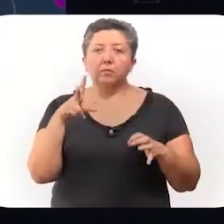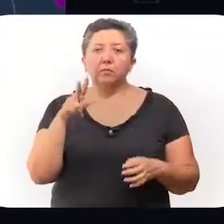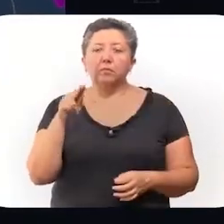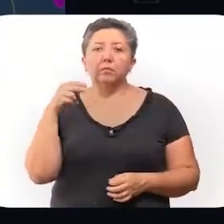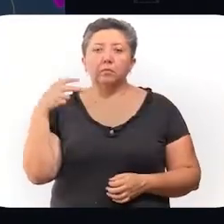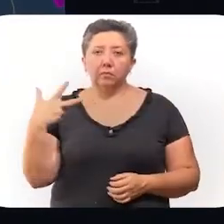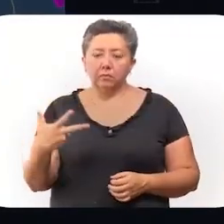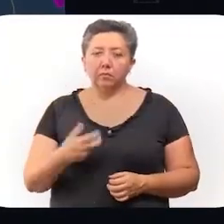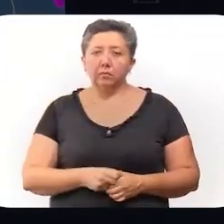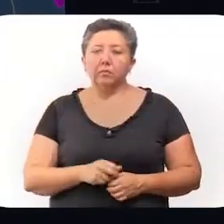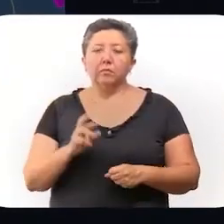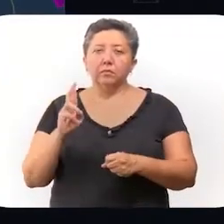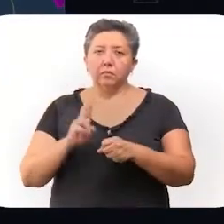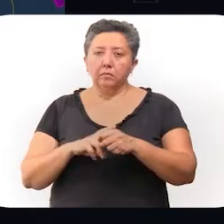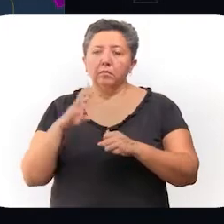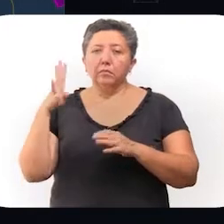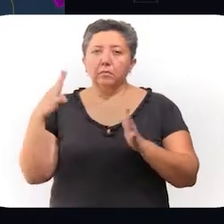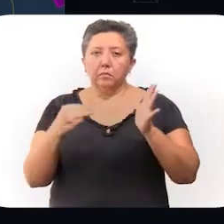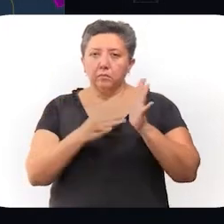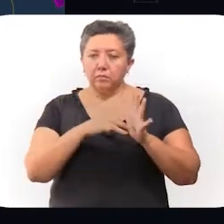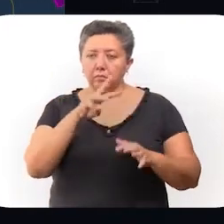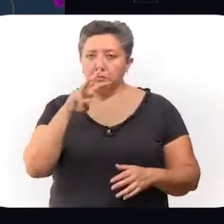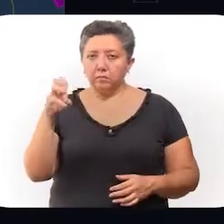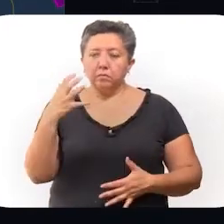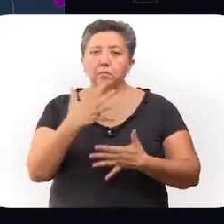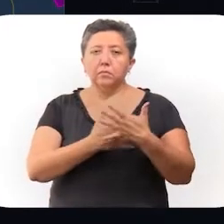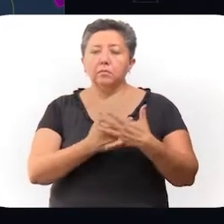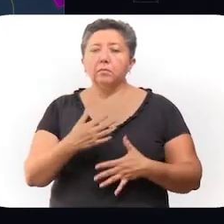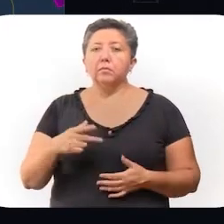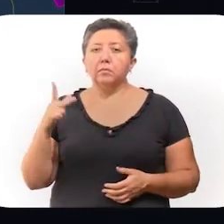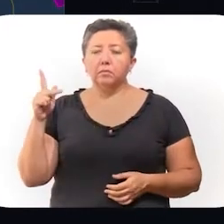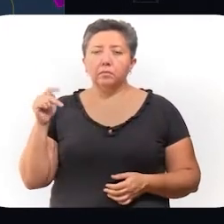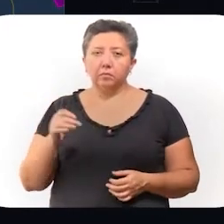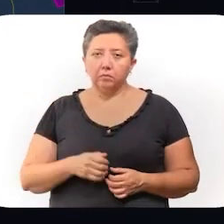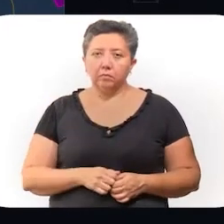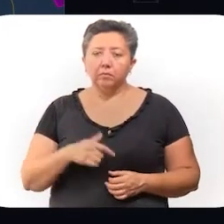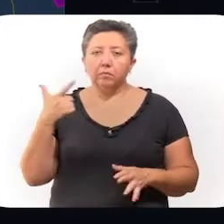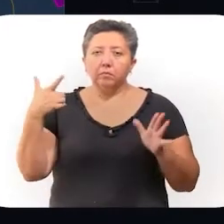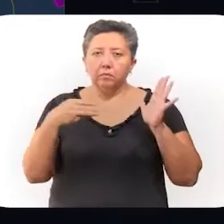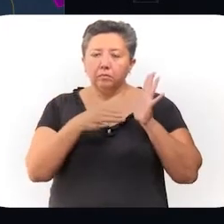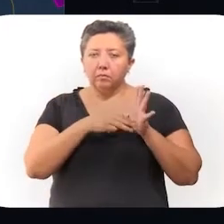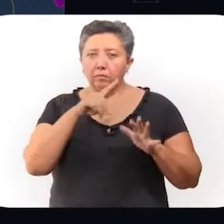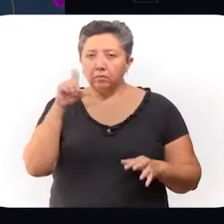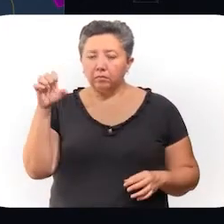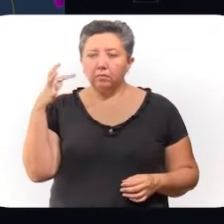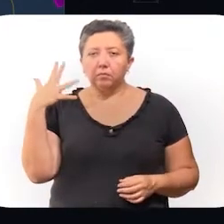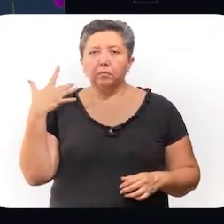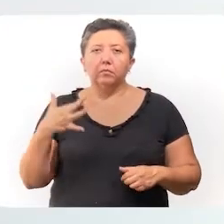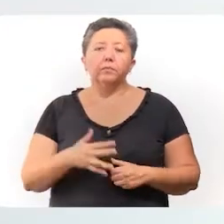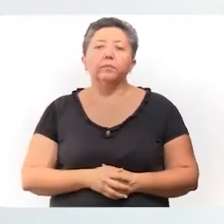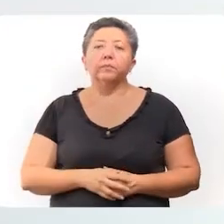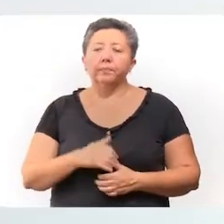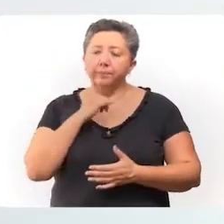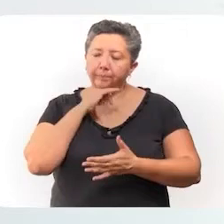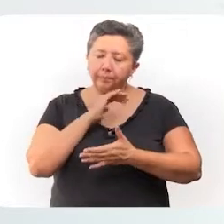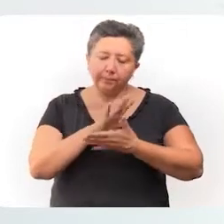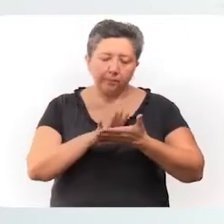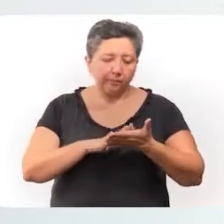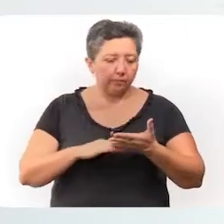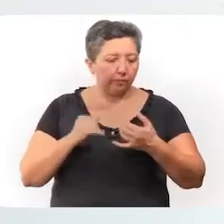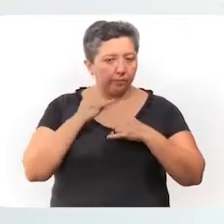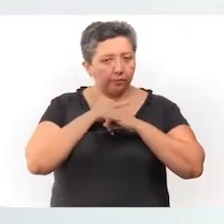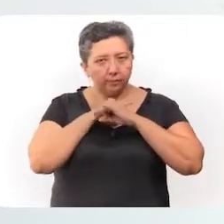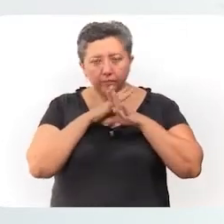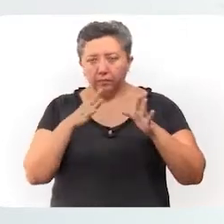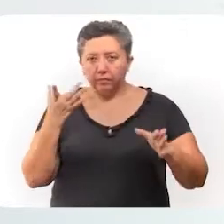2.888, en la zona sur 4.315, en la zona poniente 7.150. Lamentablemente, en